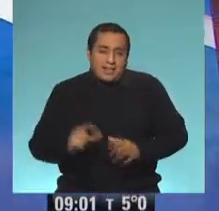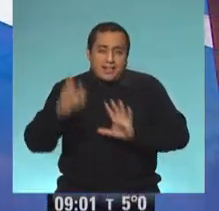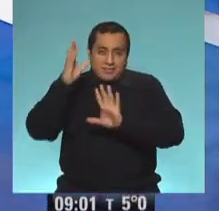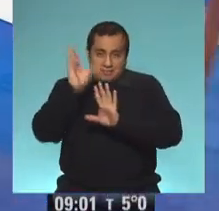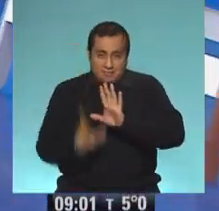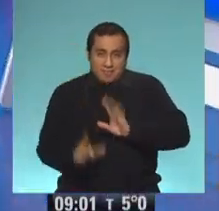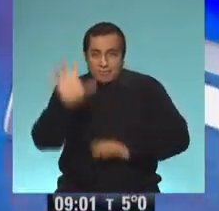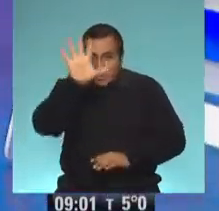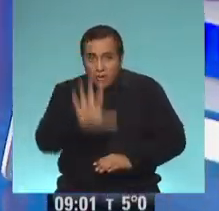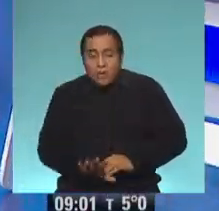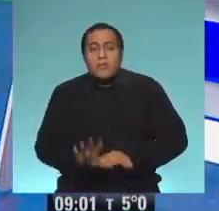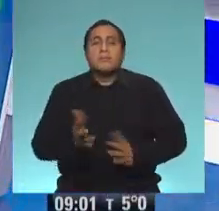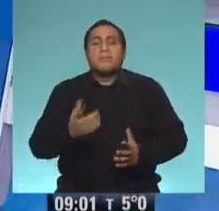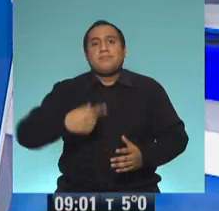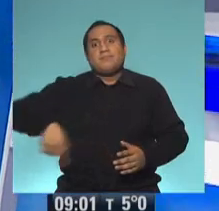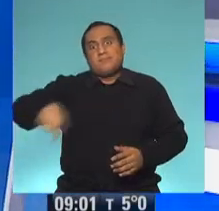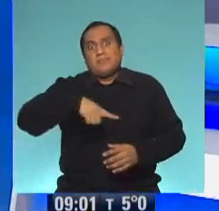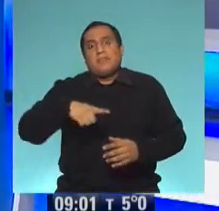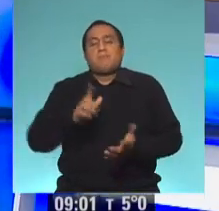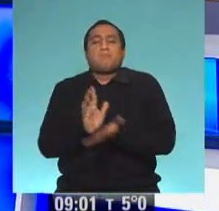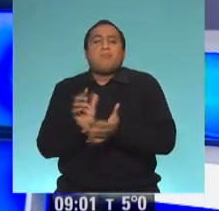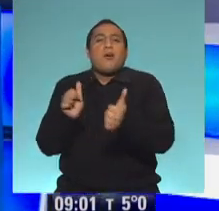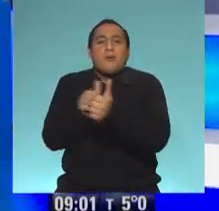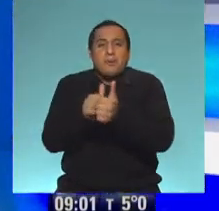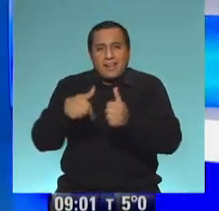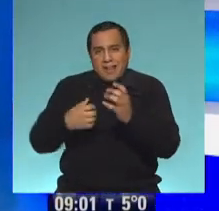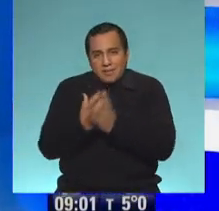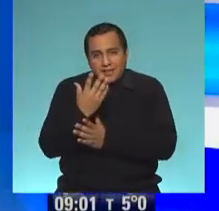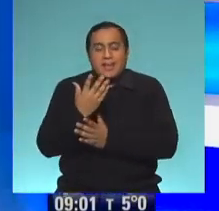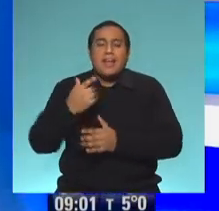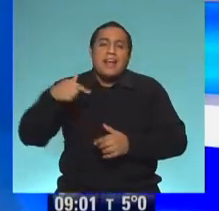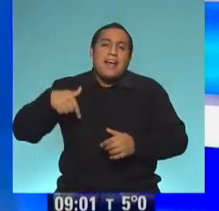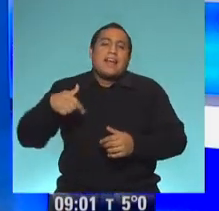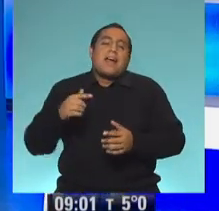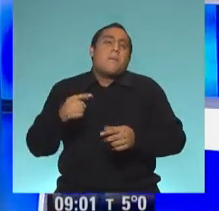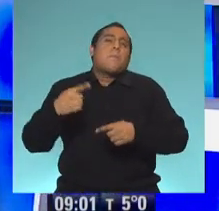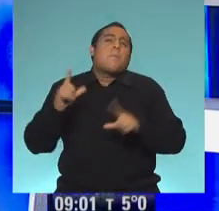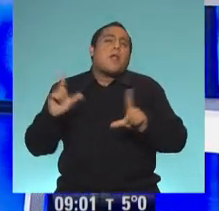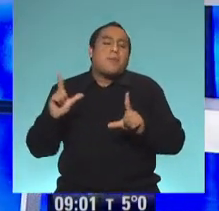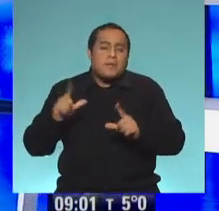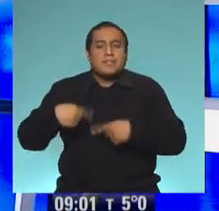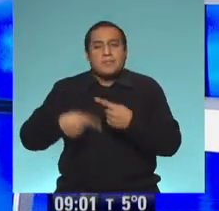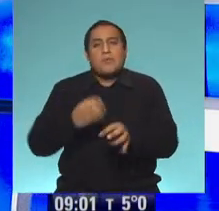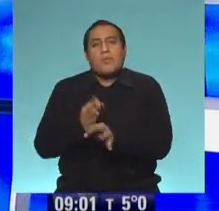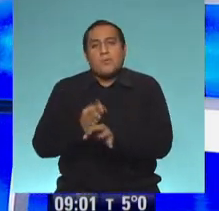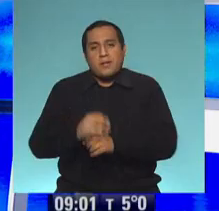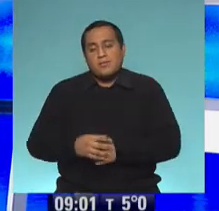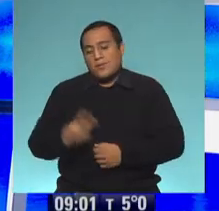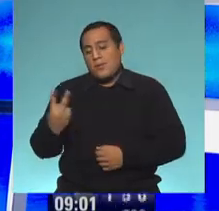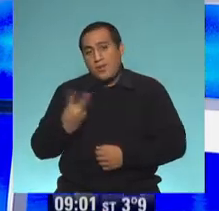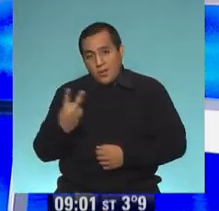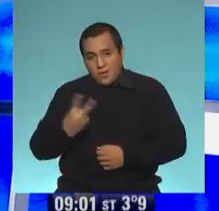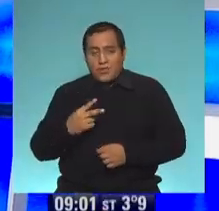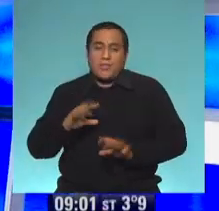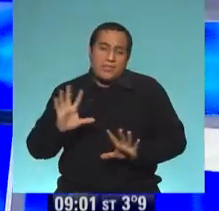sí. Nos acompañamos otra hermosa mañana de este hermoso programa intitulado Seguimos Educando. Nosotros dos que somos estos